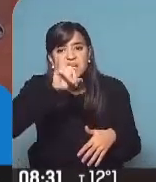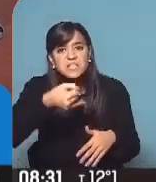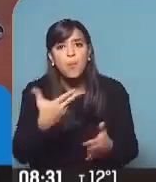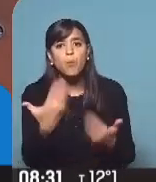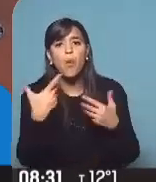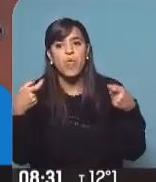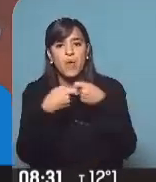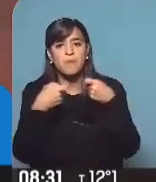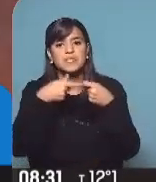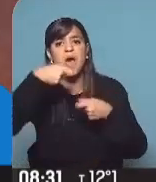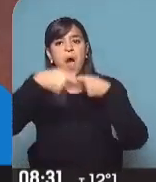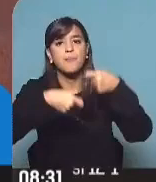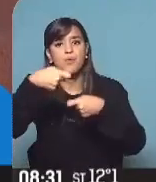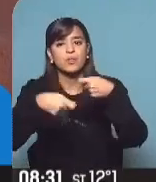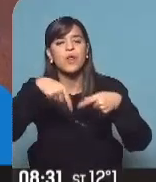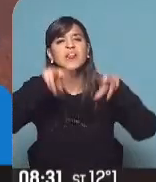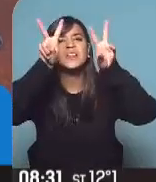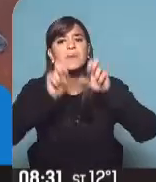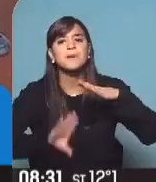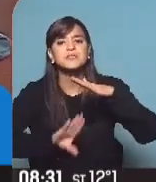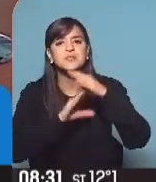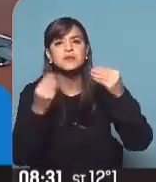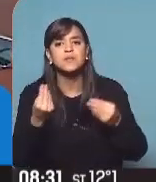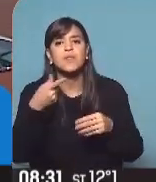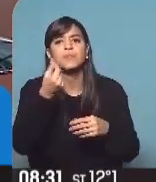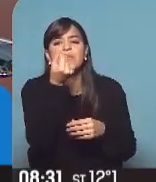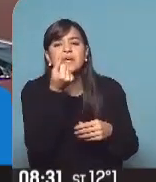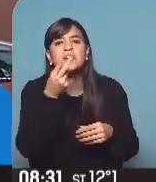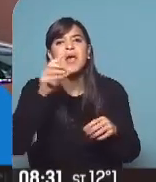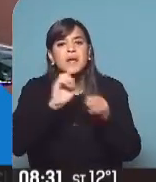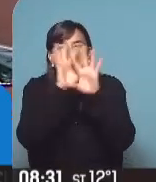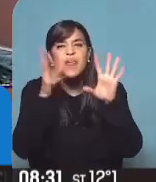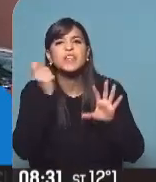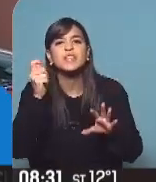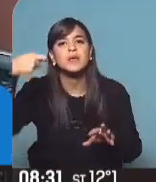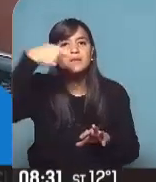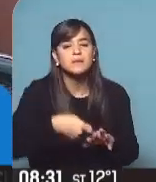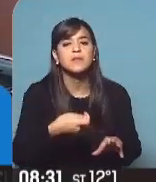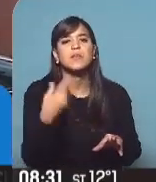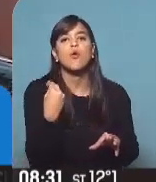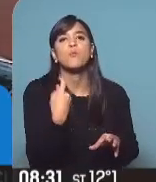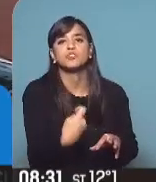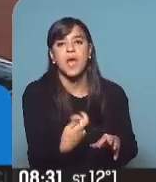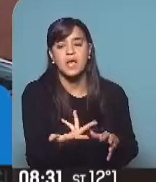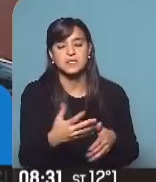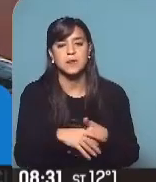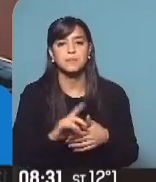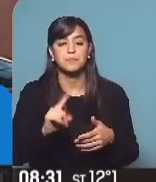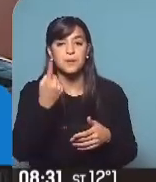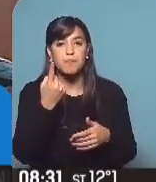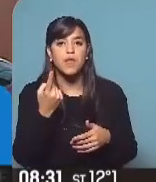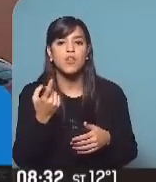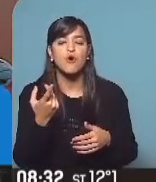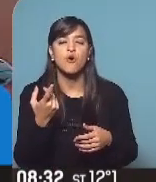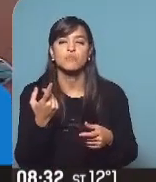empresas aporten ahora igual el tema central es la trazabilidad el dinero sea saber quien aporte y en qué se gasta si primero es una falsa